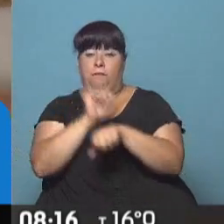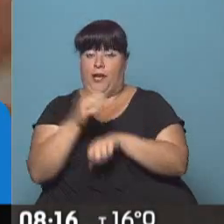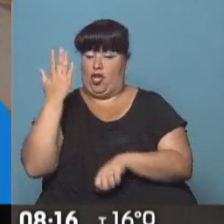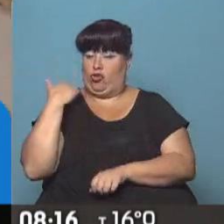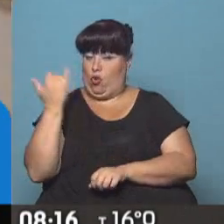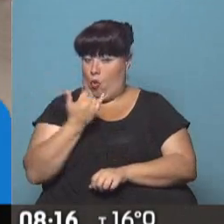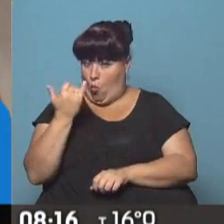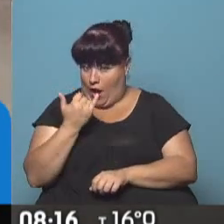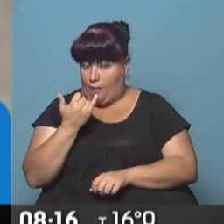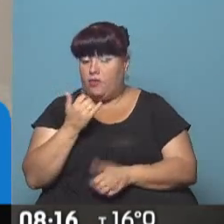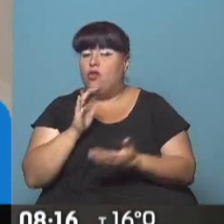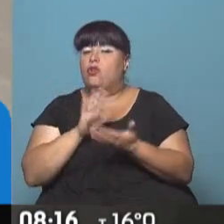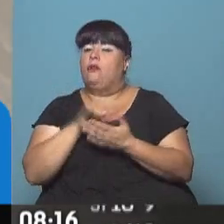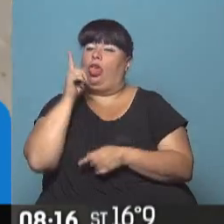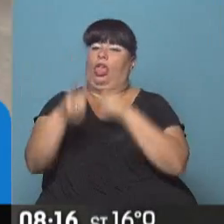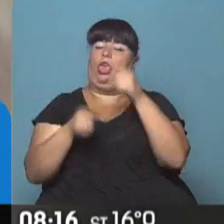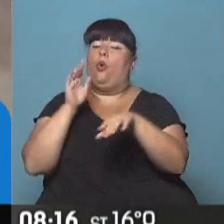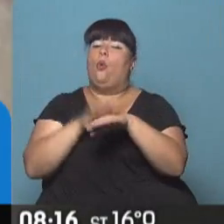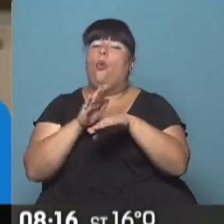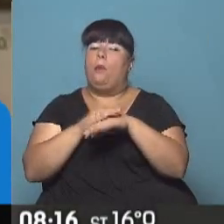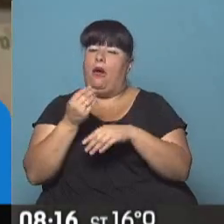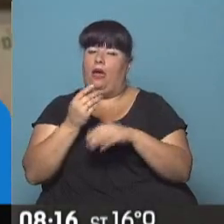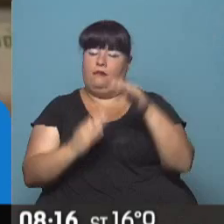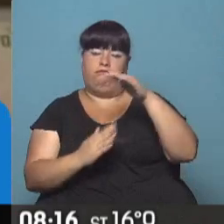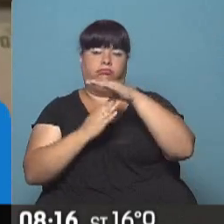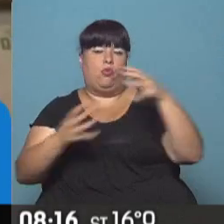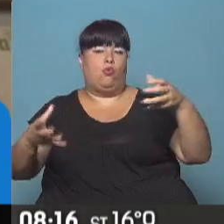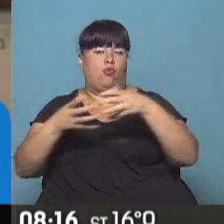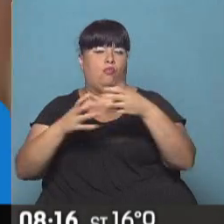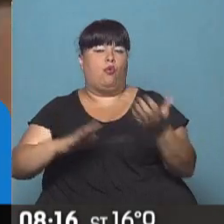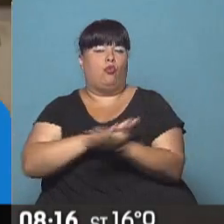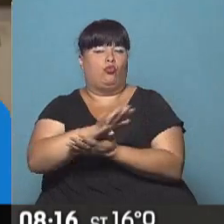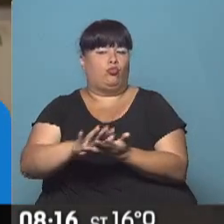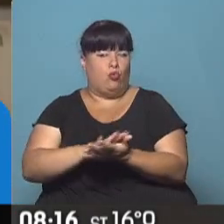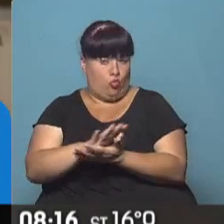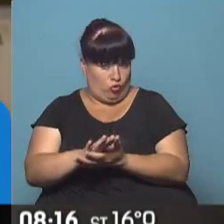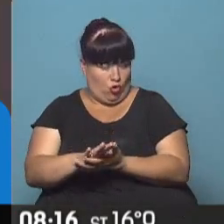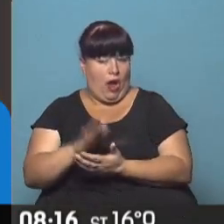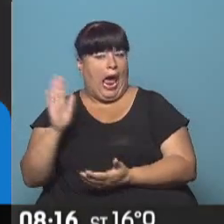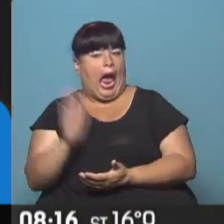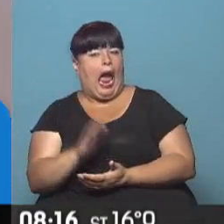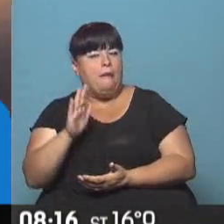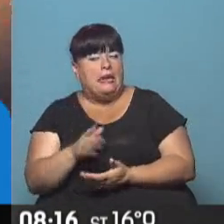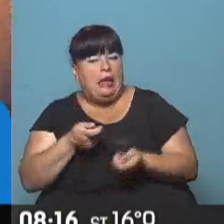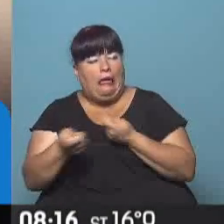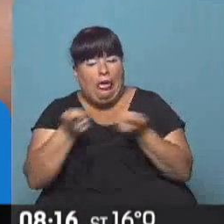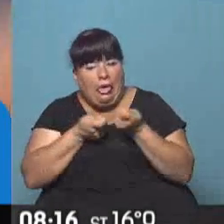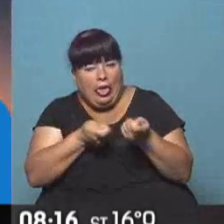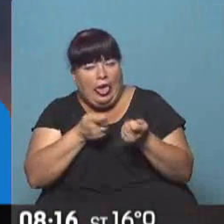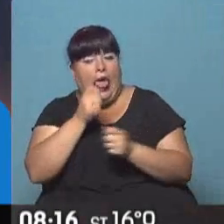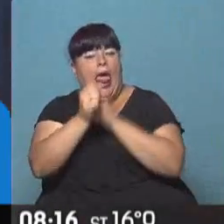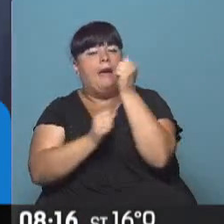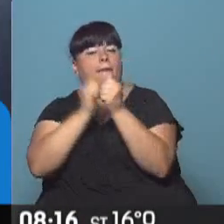jueves pasado bajo la acusación de encabezar una asociación ilícita que extorsionaba a los empresarios